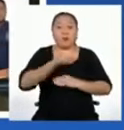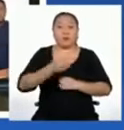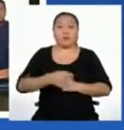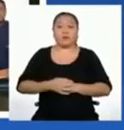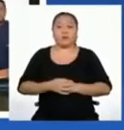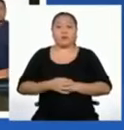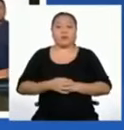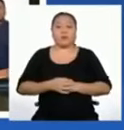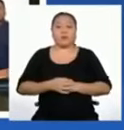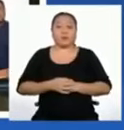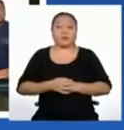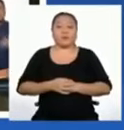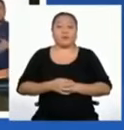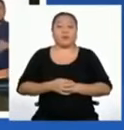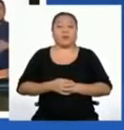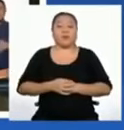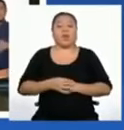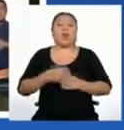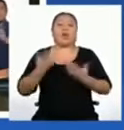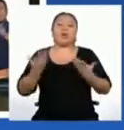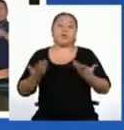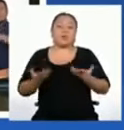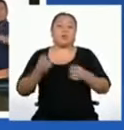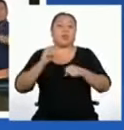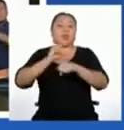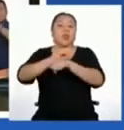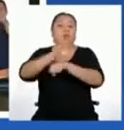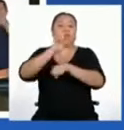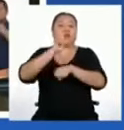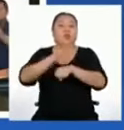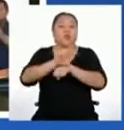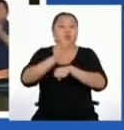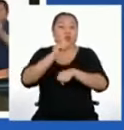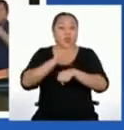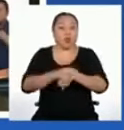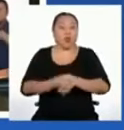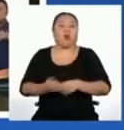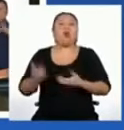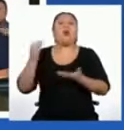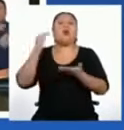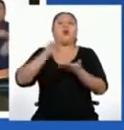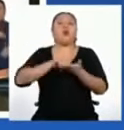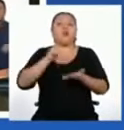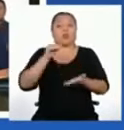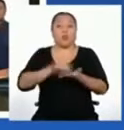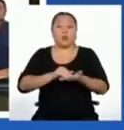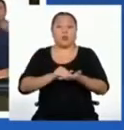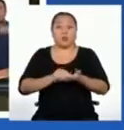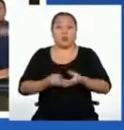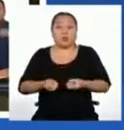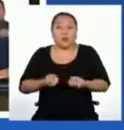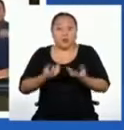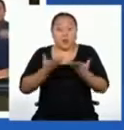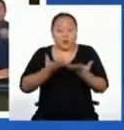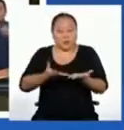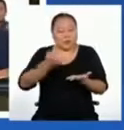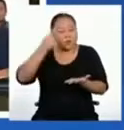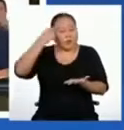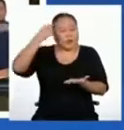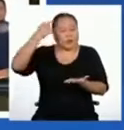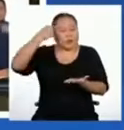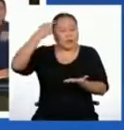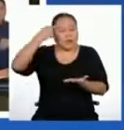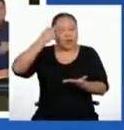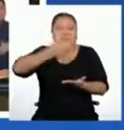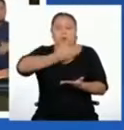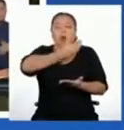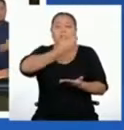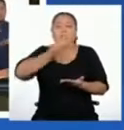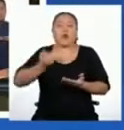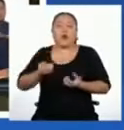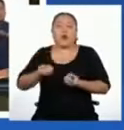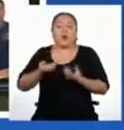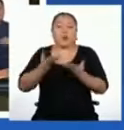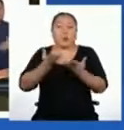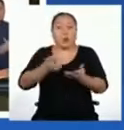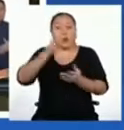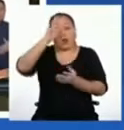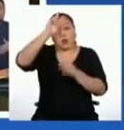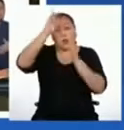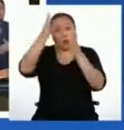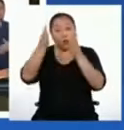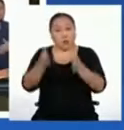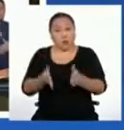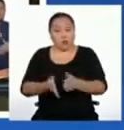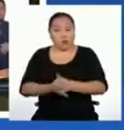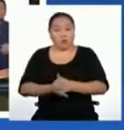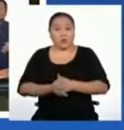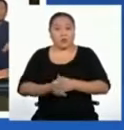En consecuencia, la recomendación que una vez más acogemos pensando en lo mejor de los peruanos